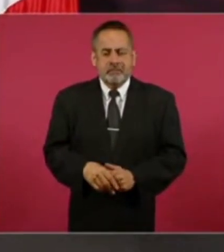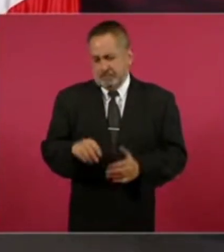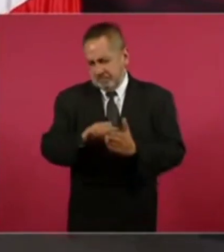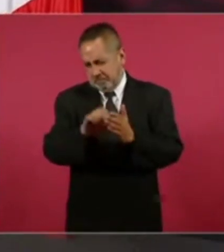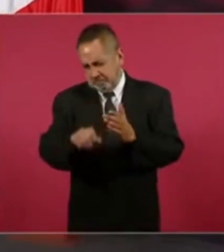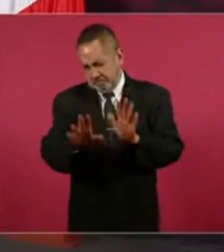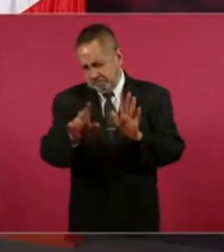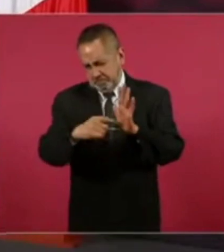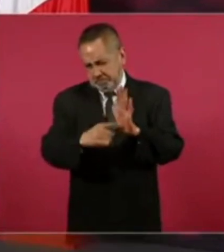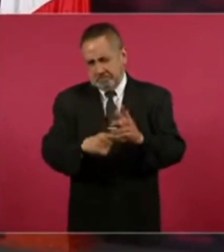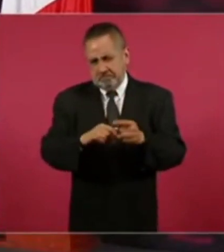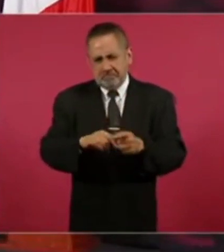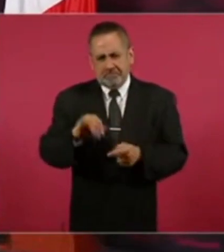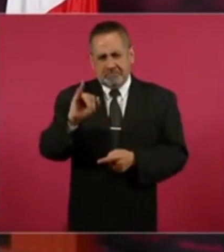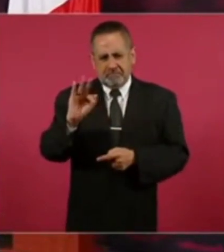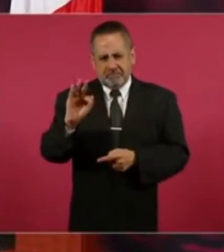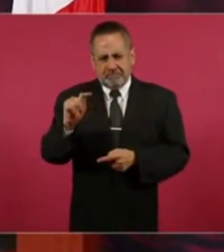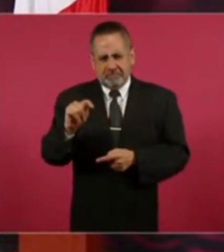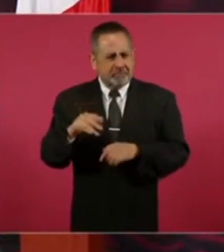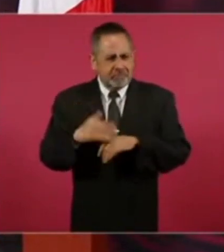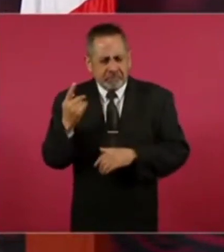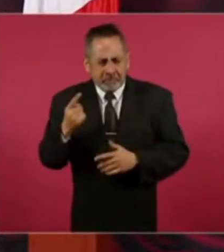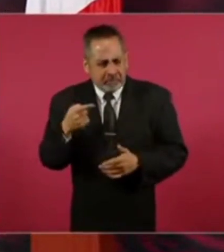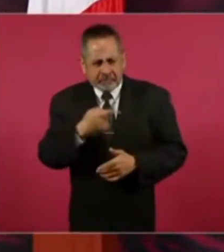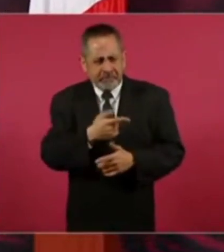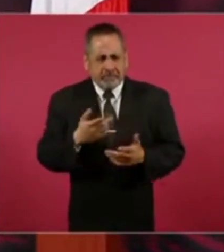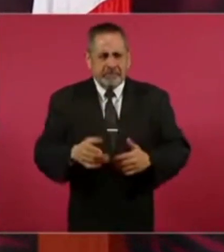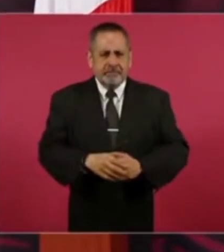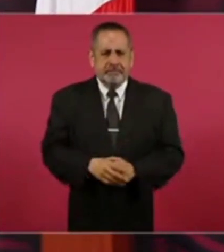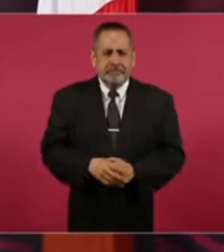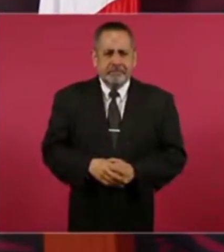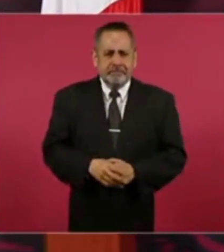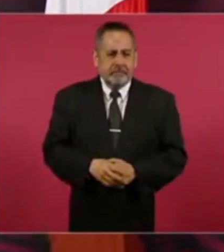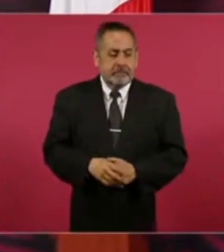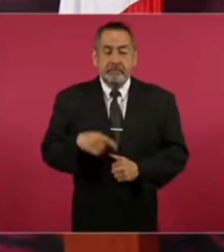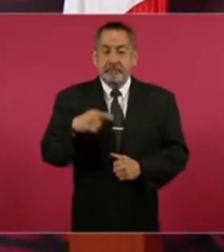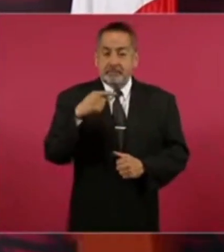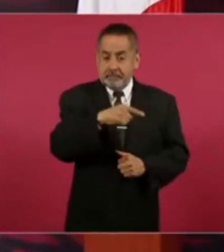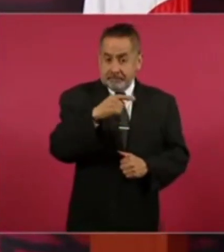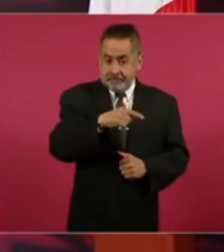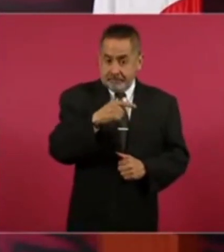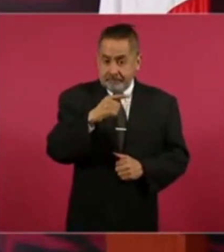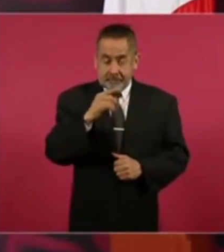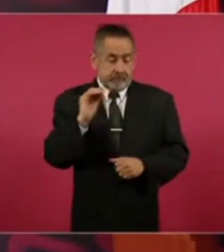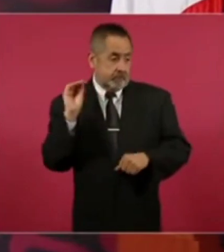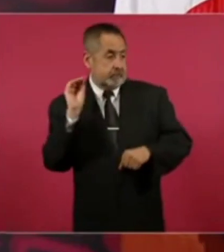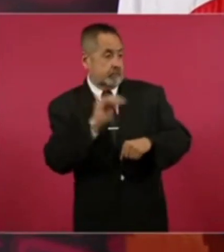Por ejemplo. Esa. ¿Por qué esa? Porque esa la crearon